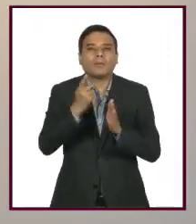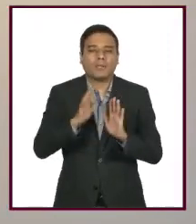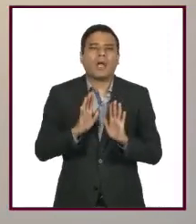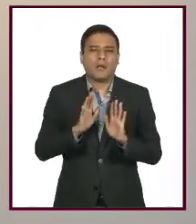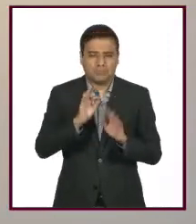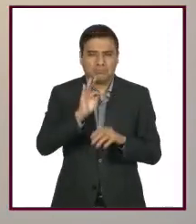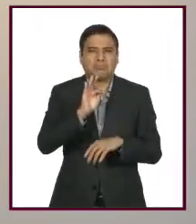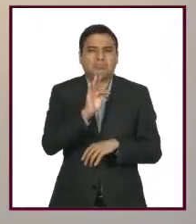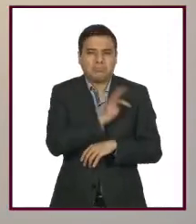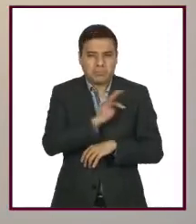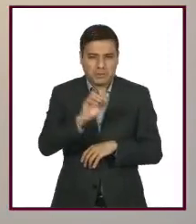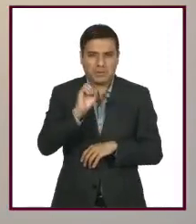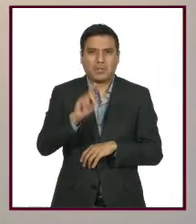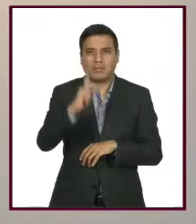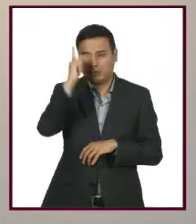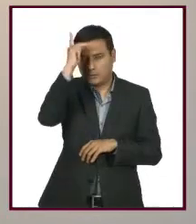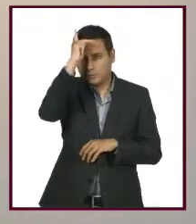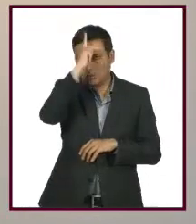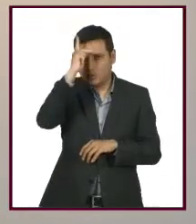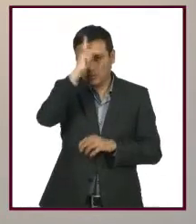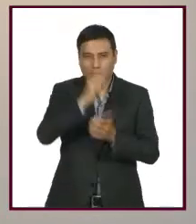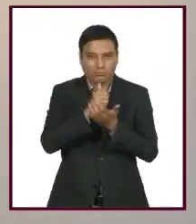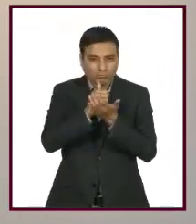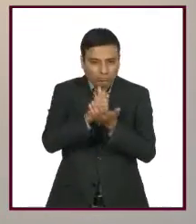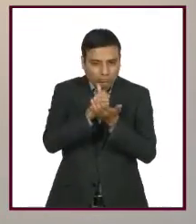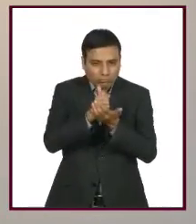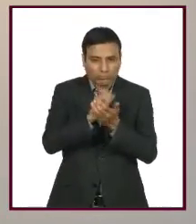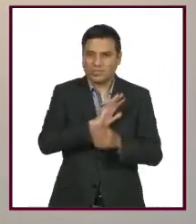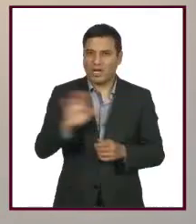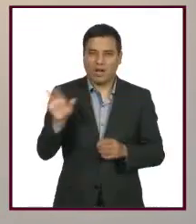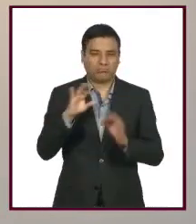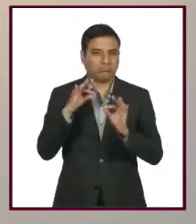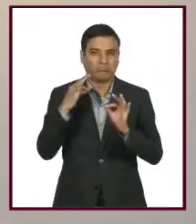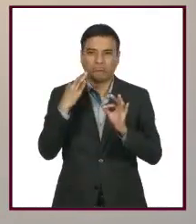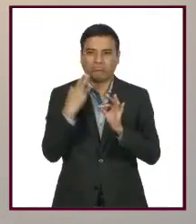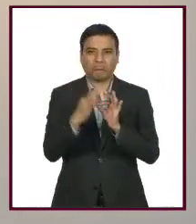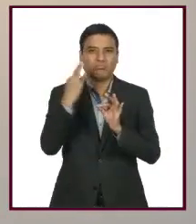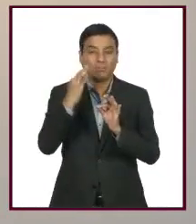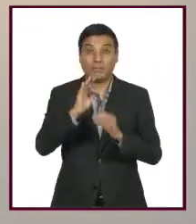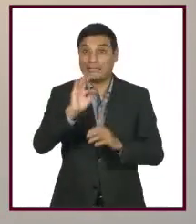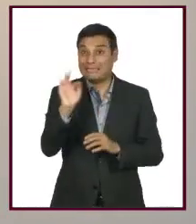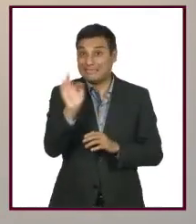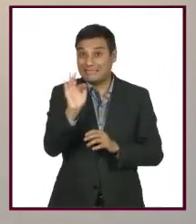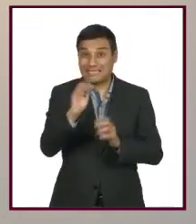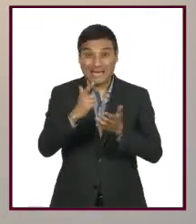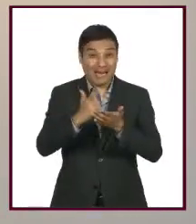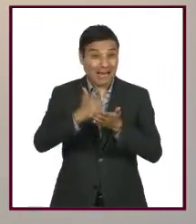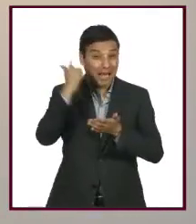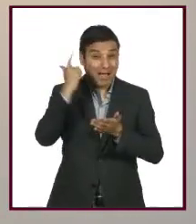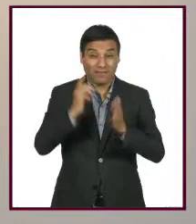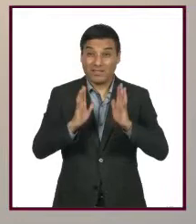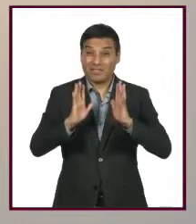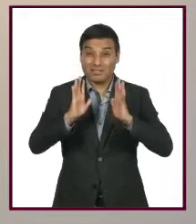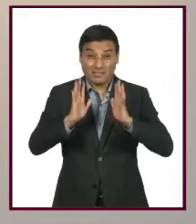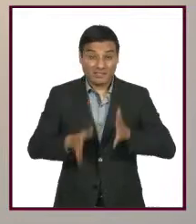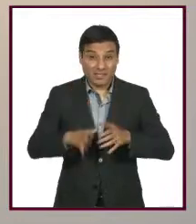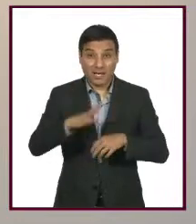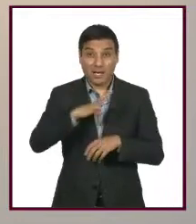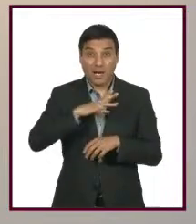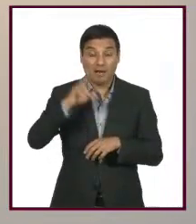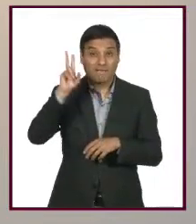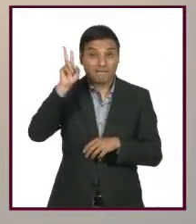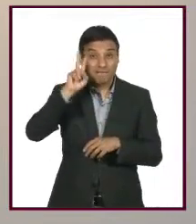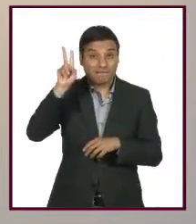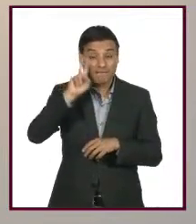psicoterapéuticas o psicosociales pueda ser suficiente. Si el caso es grave y generalmente hay una dependencia